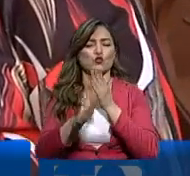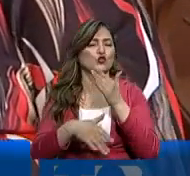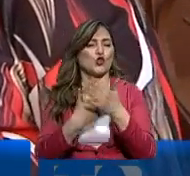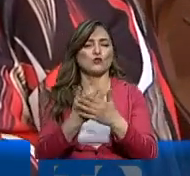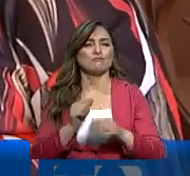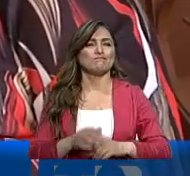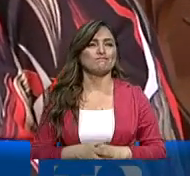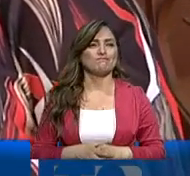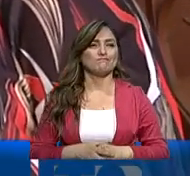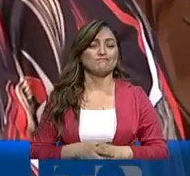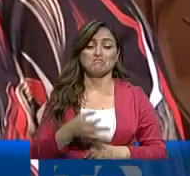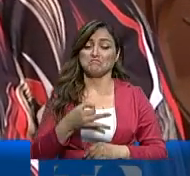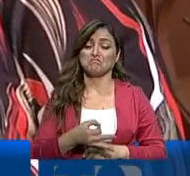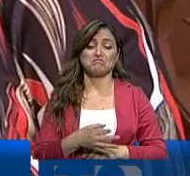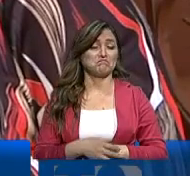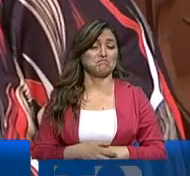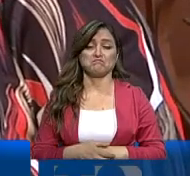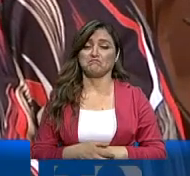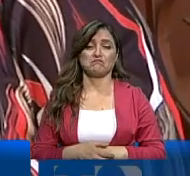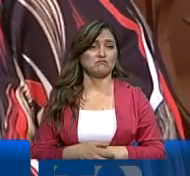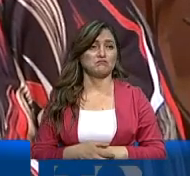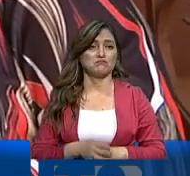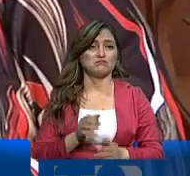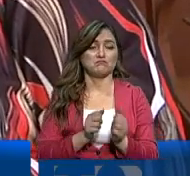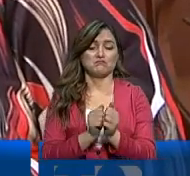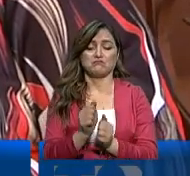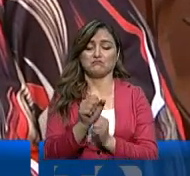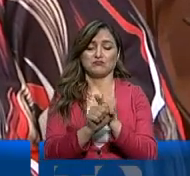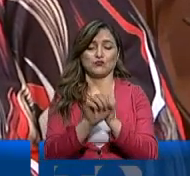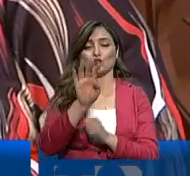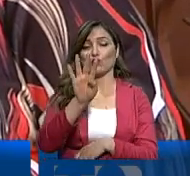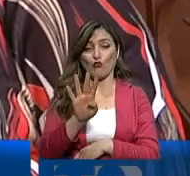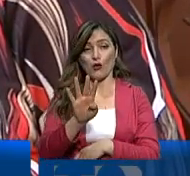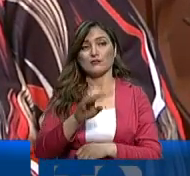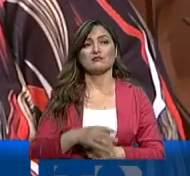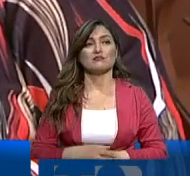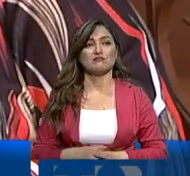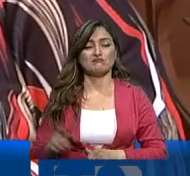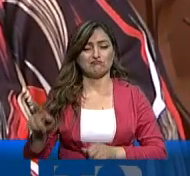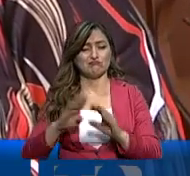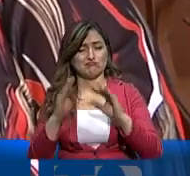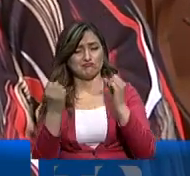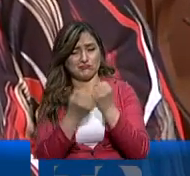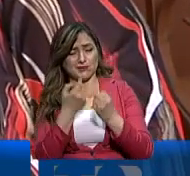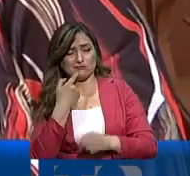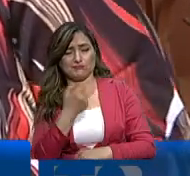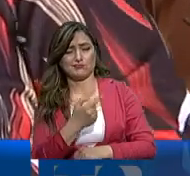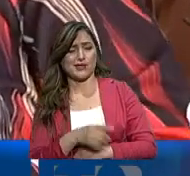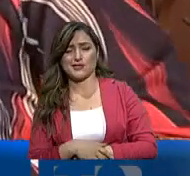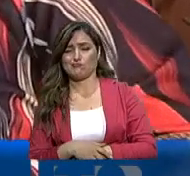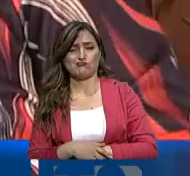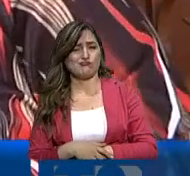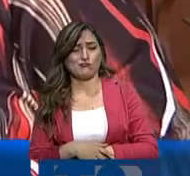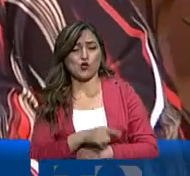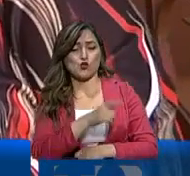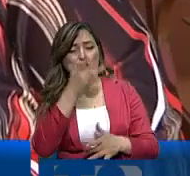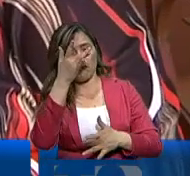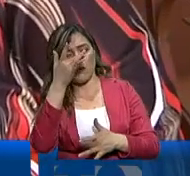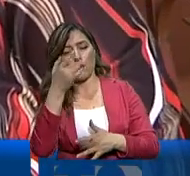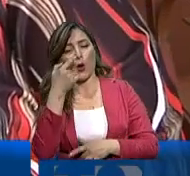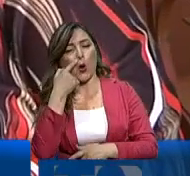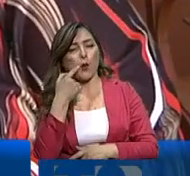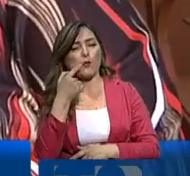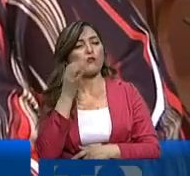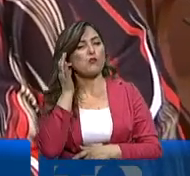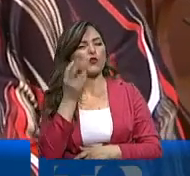pero no se dio no se lleva al cabo de cuatro años ellos simplemente dijeron que estábamos enfermos tanto mi